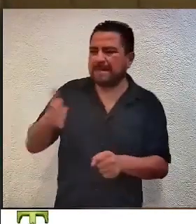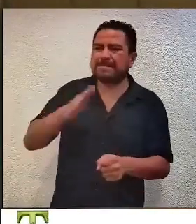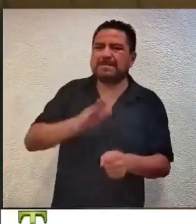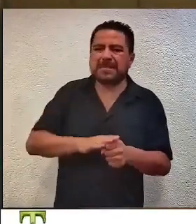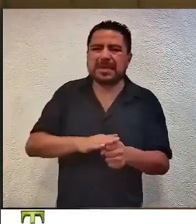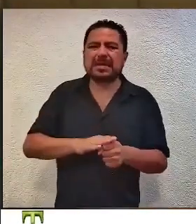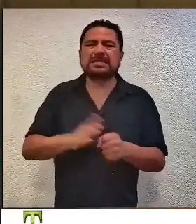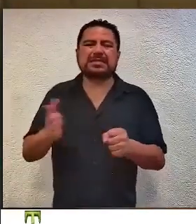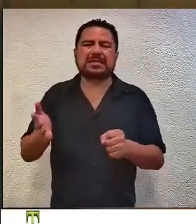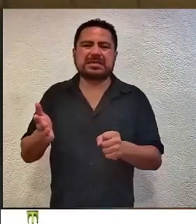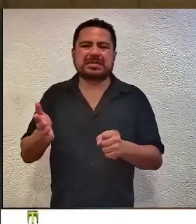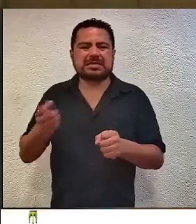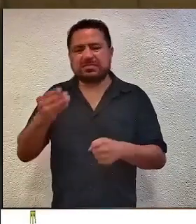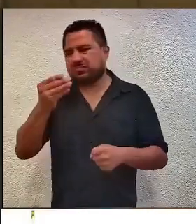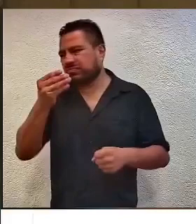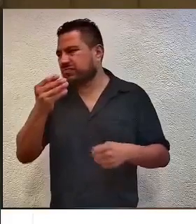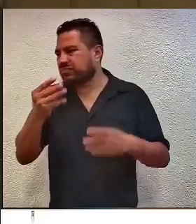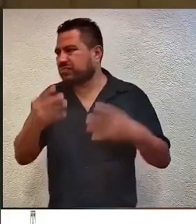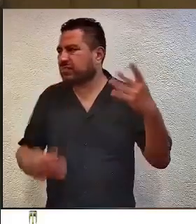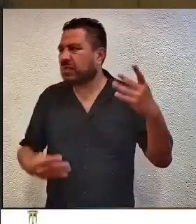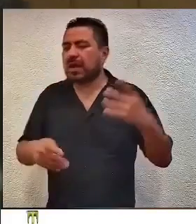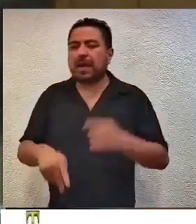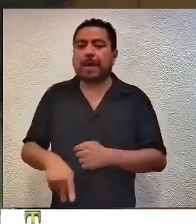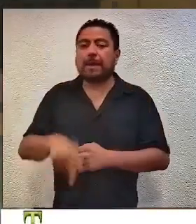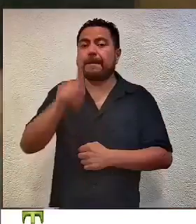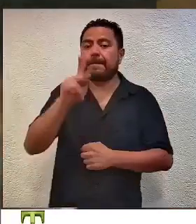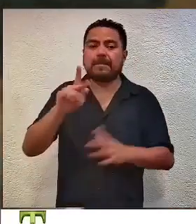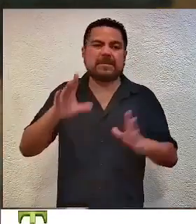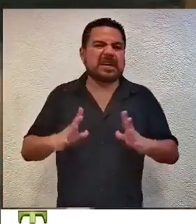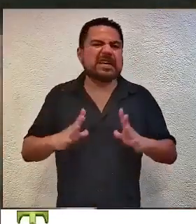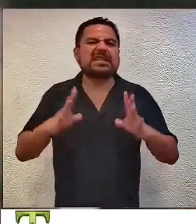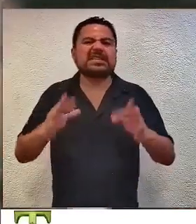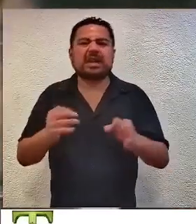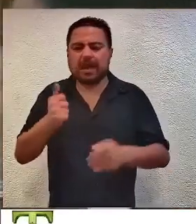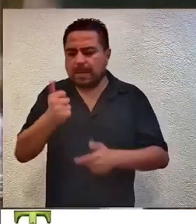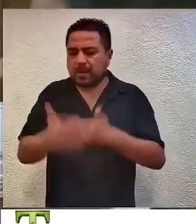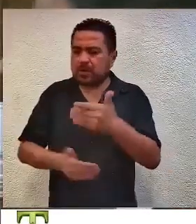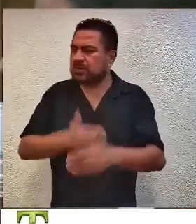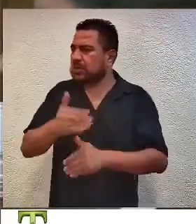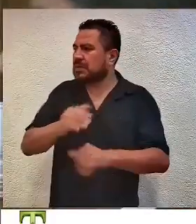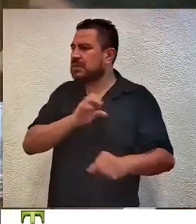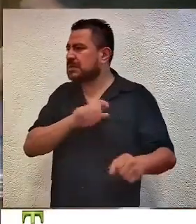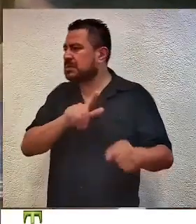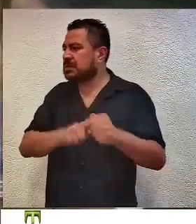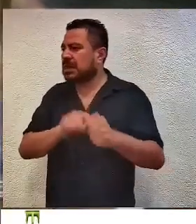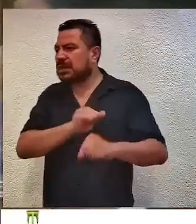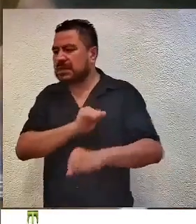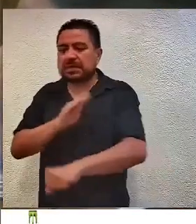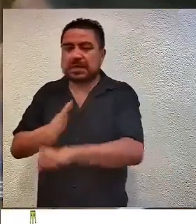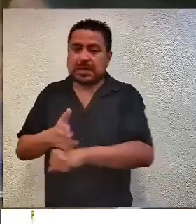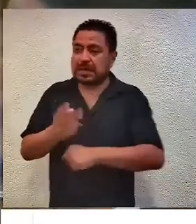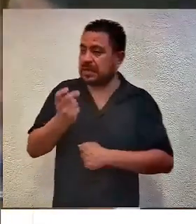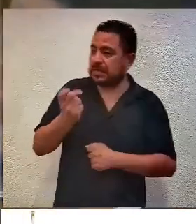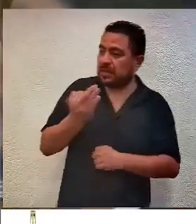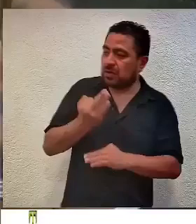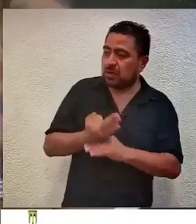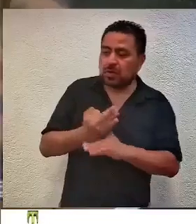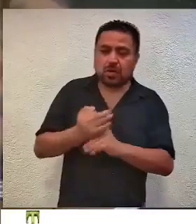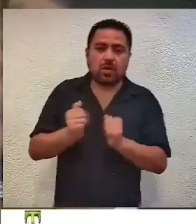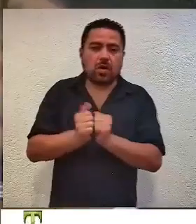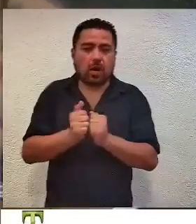administrativo, etcétera, etcétera, pero proceden de procedimientos especiales sancionadores. En este caso estamos ante